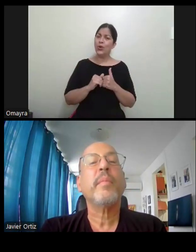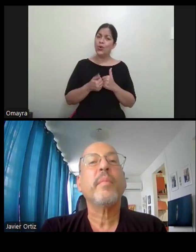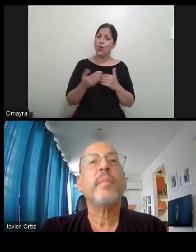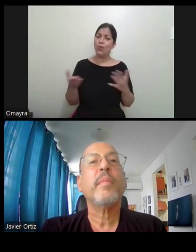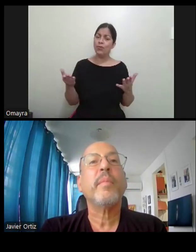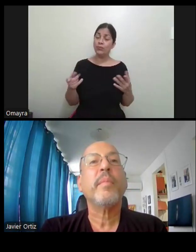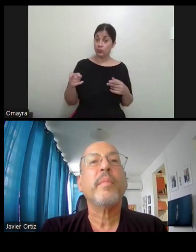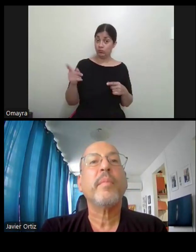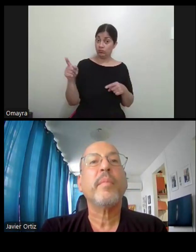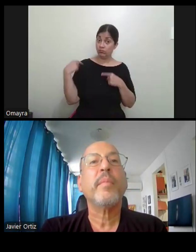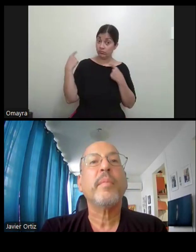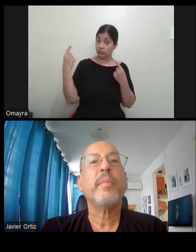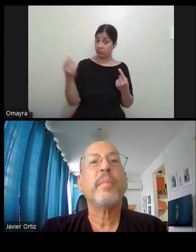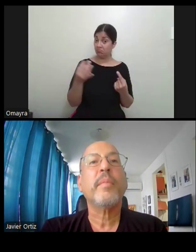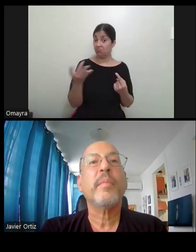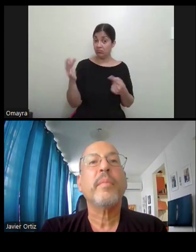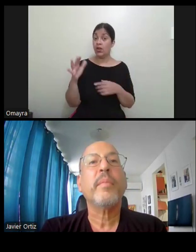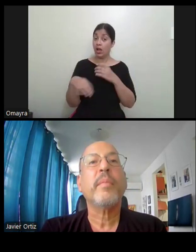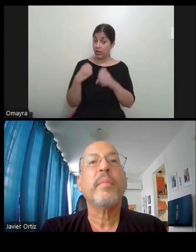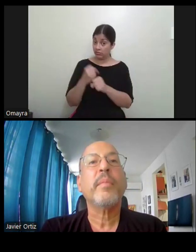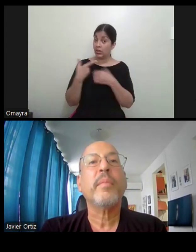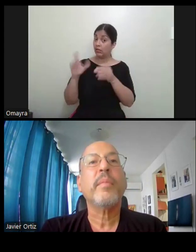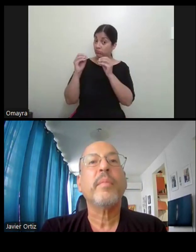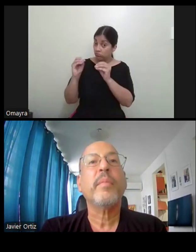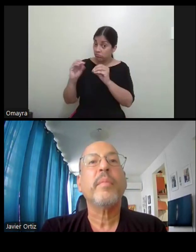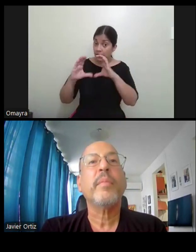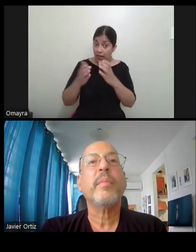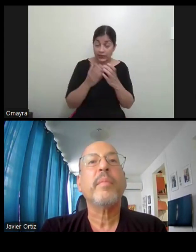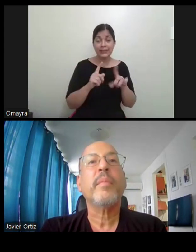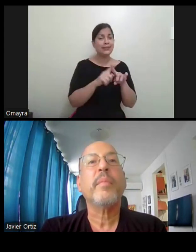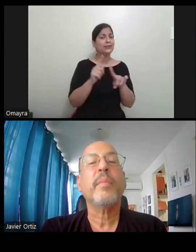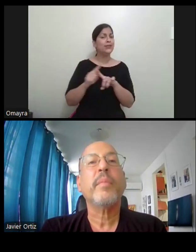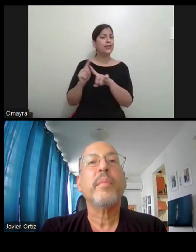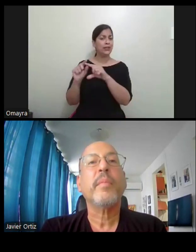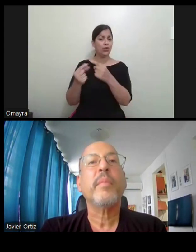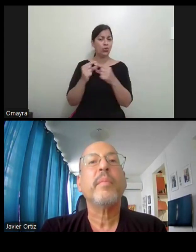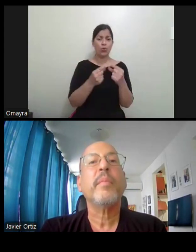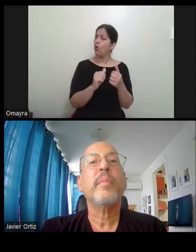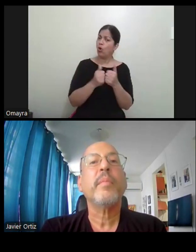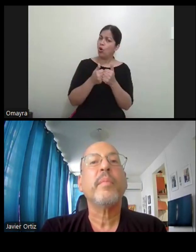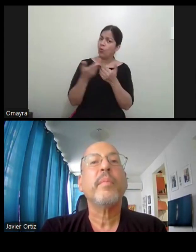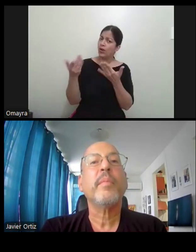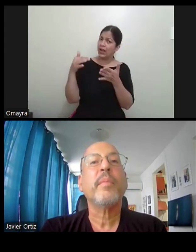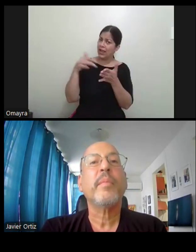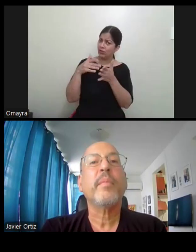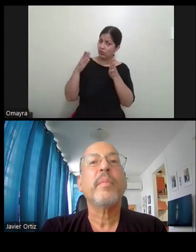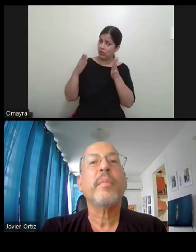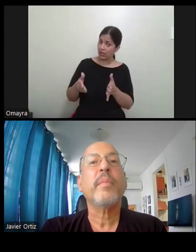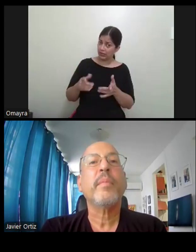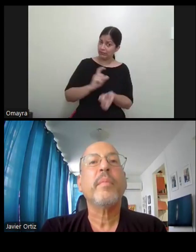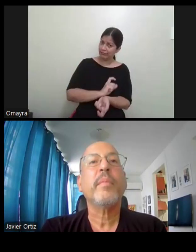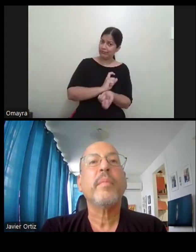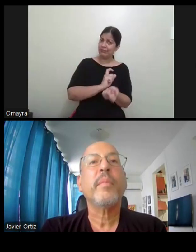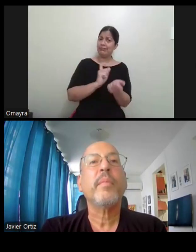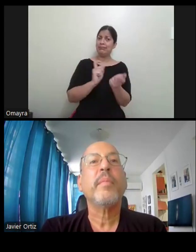ya llevas varios años dando clases a distintos grupos. O sea, cómo el estudiante va cambiando, ¿no? O